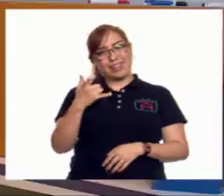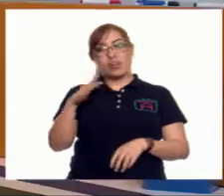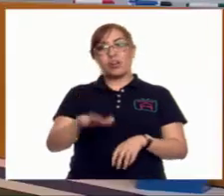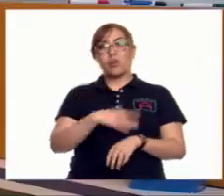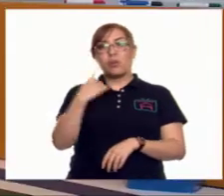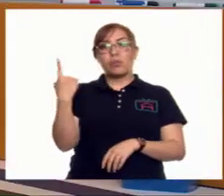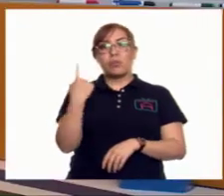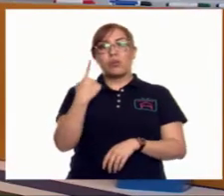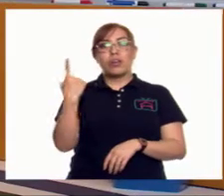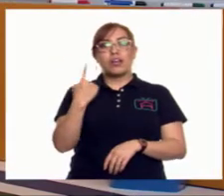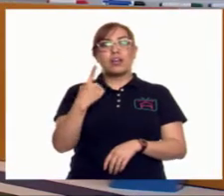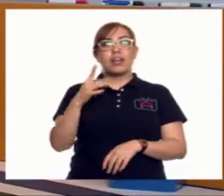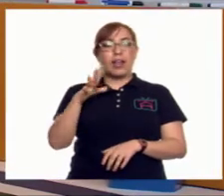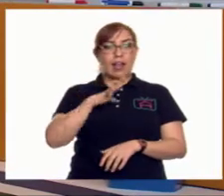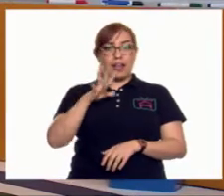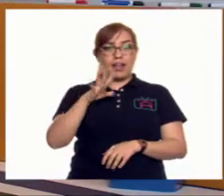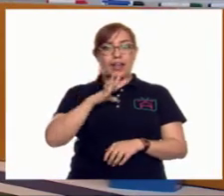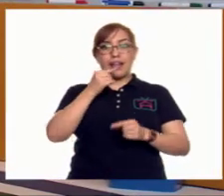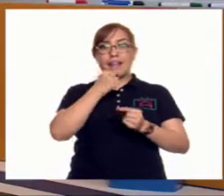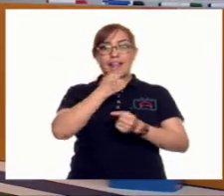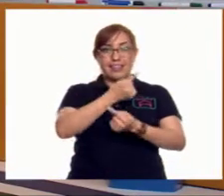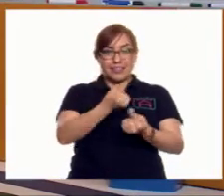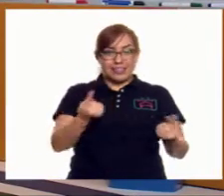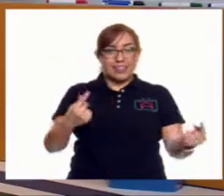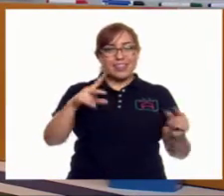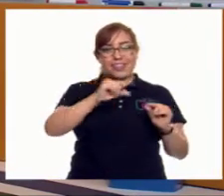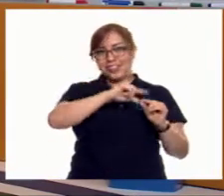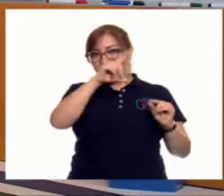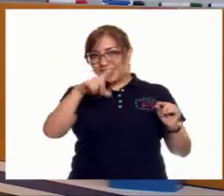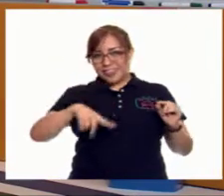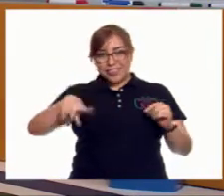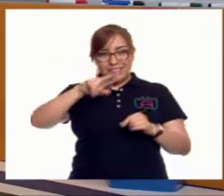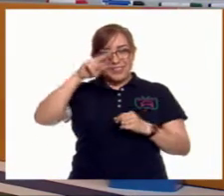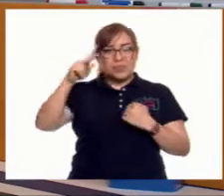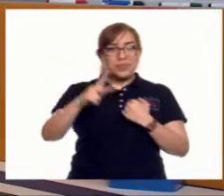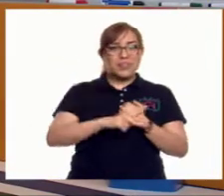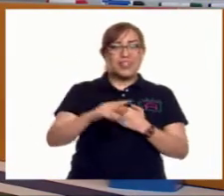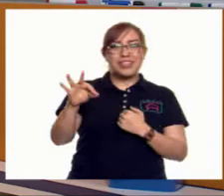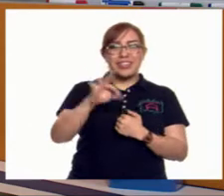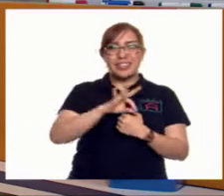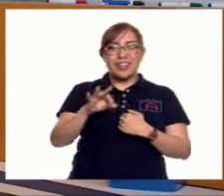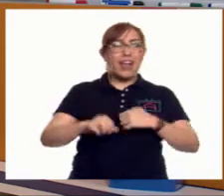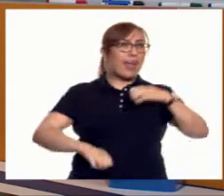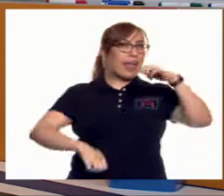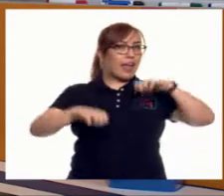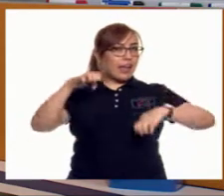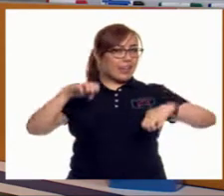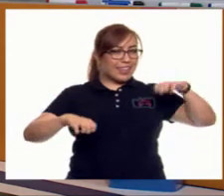tenemos niños de todo nuestro país, sí. A lo mejor por las edades, bueno...